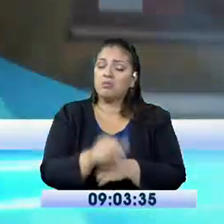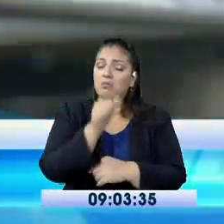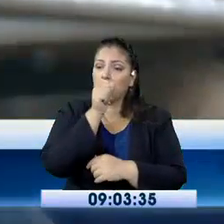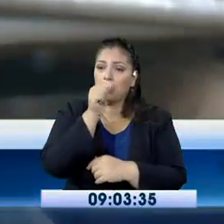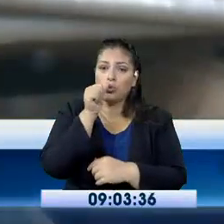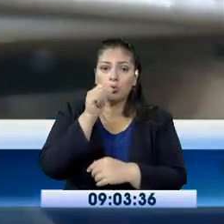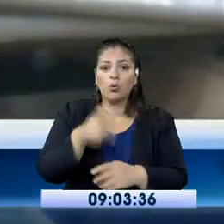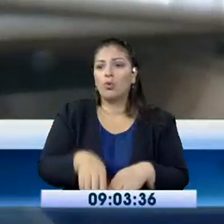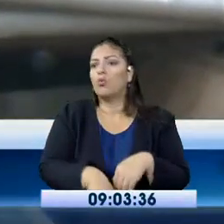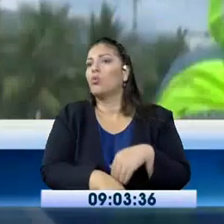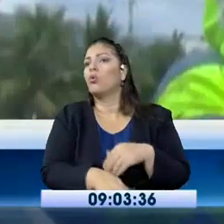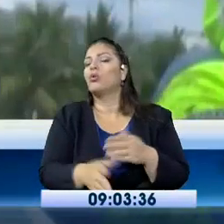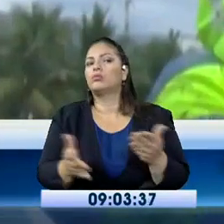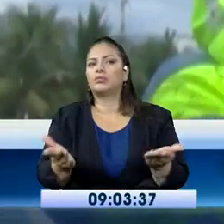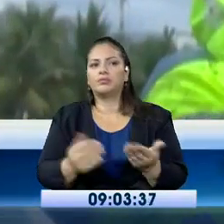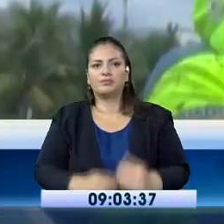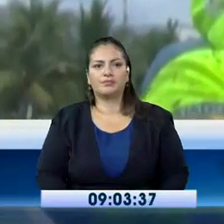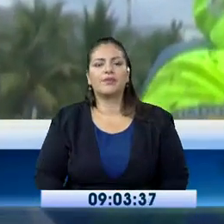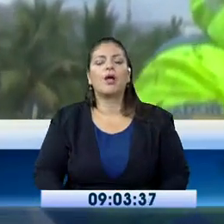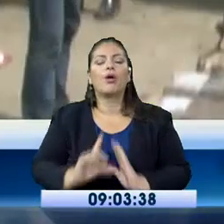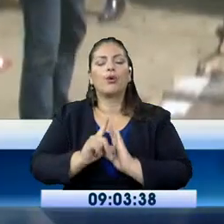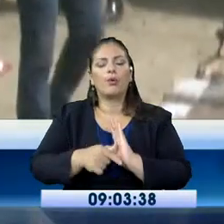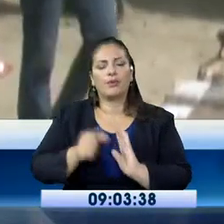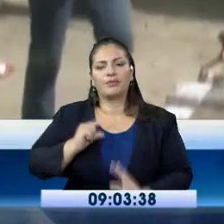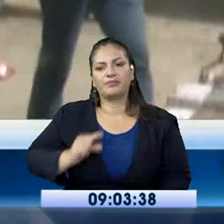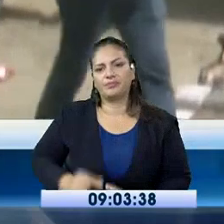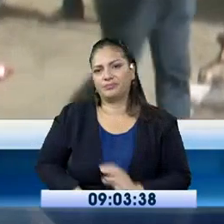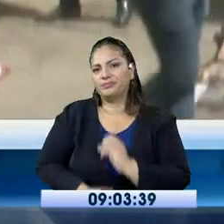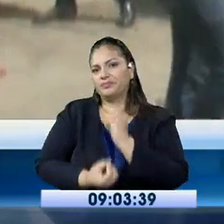horas se dará a conocer más detalles de este caso.